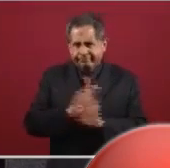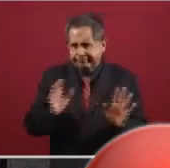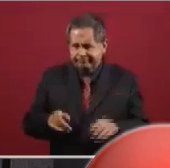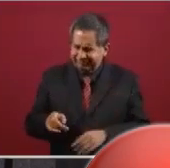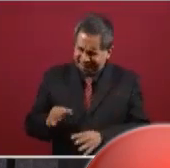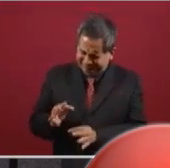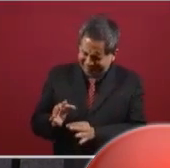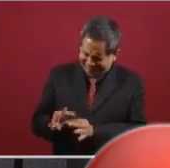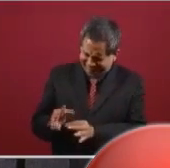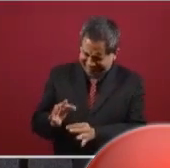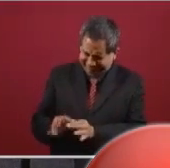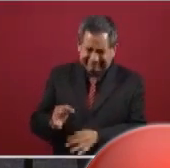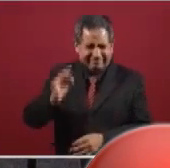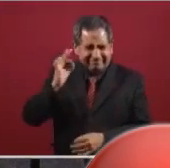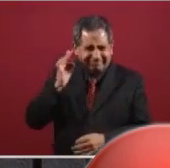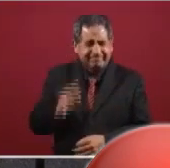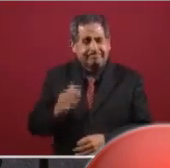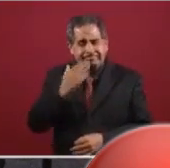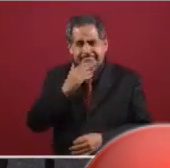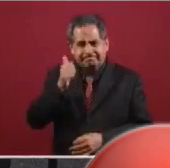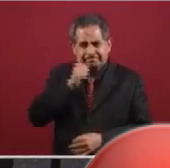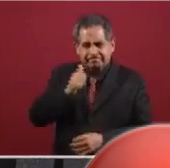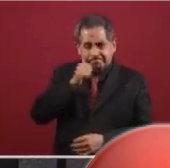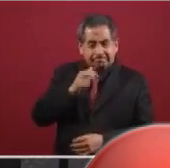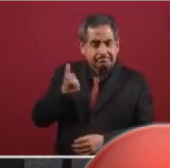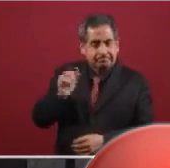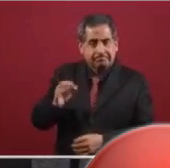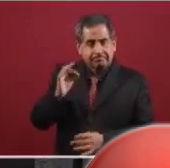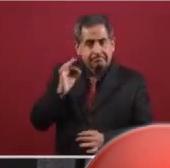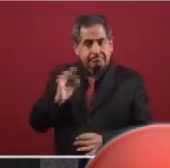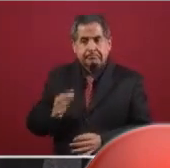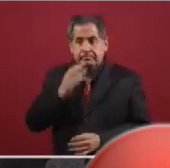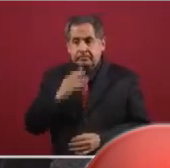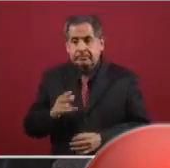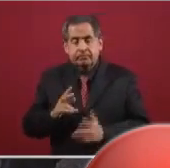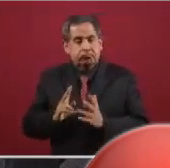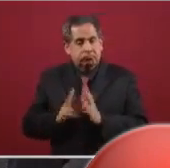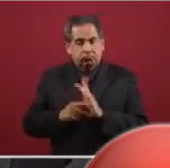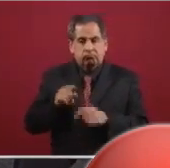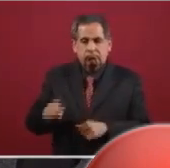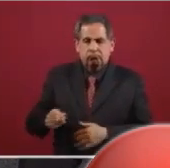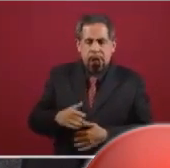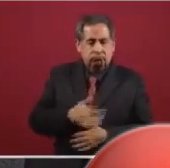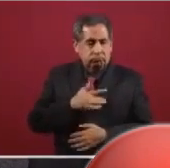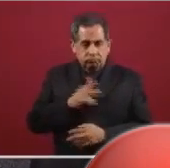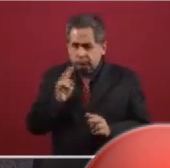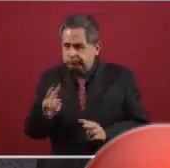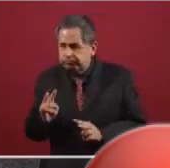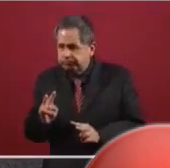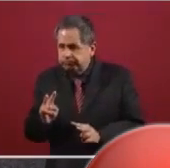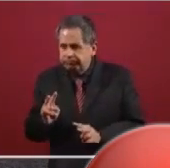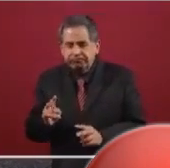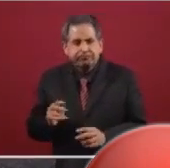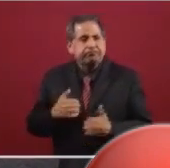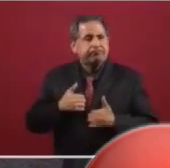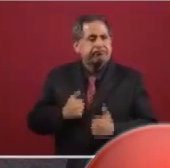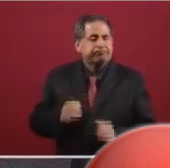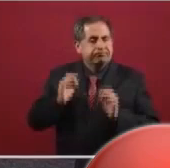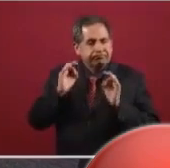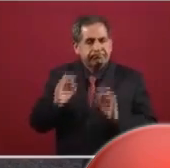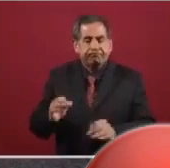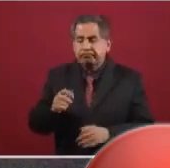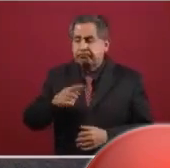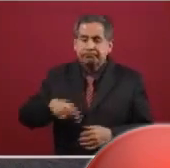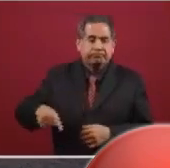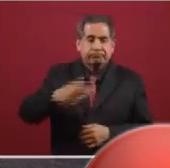cumplieron como siempre. Se reafirmó nuestra convicción de que